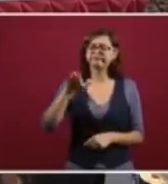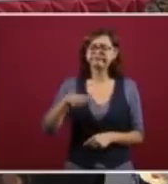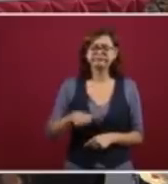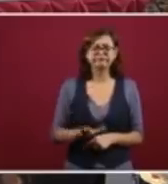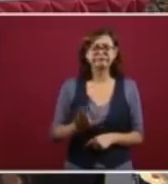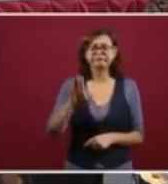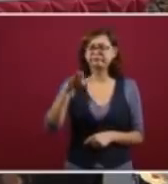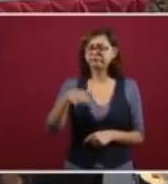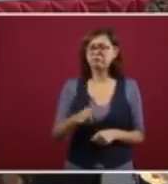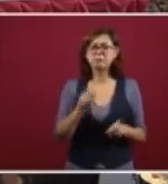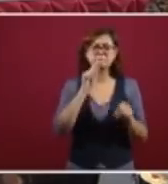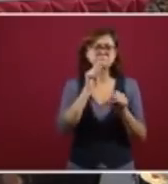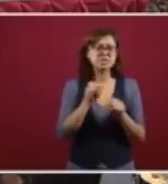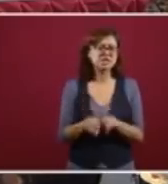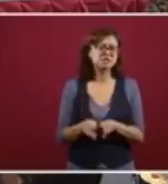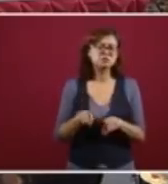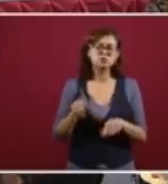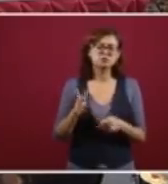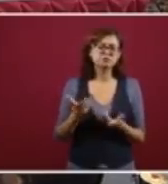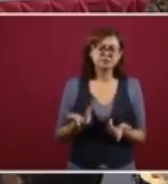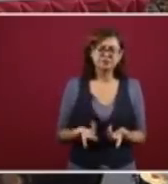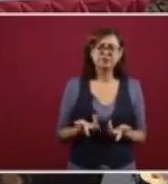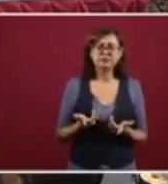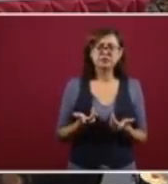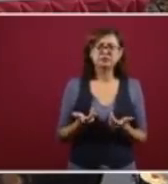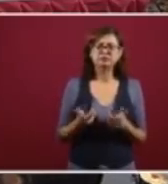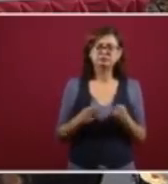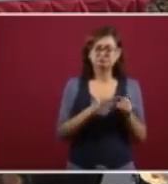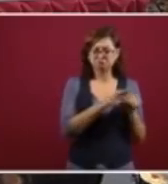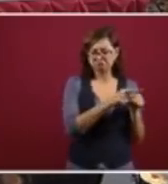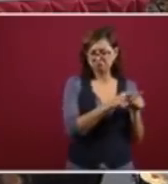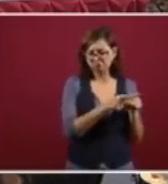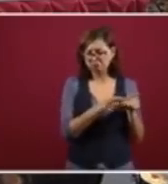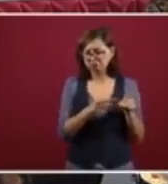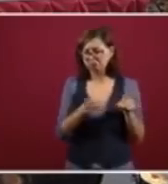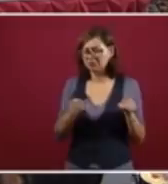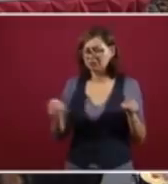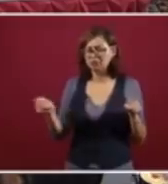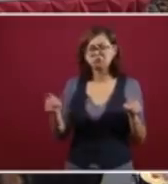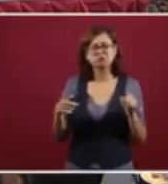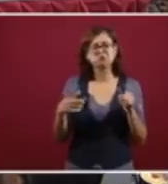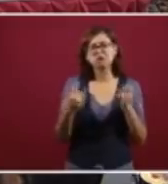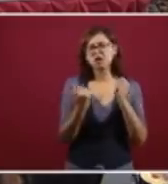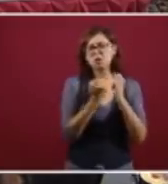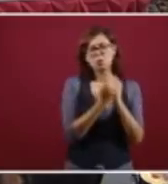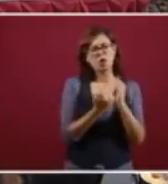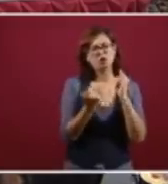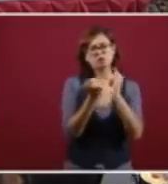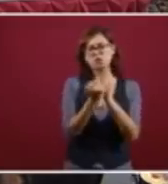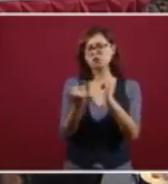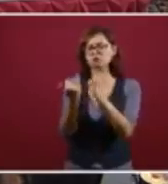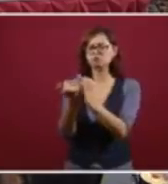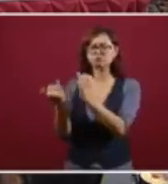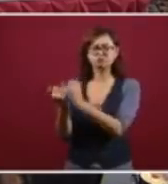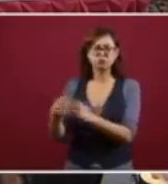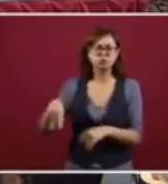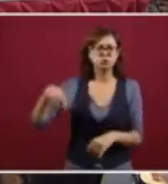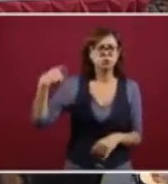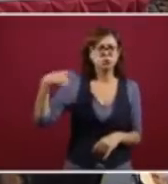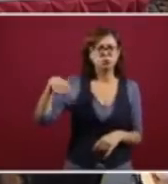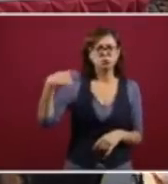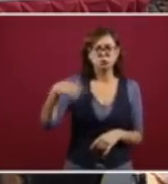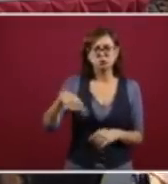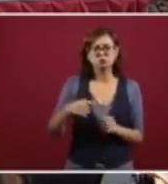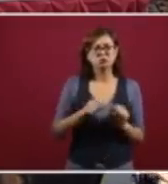precio del petróleo a lo largo del año. Es importante, pero no es más importante que otros, que las subidas y bajadas que hemos estado